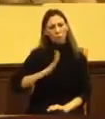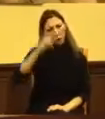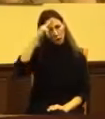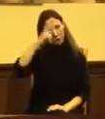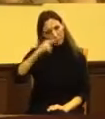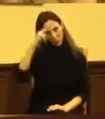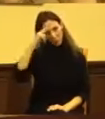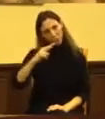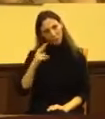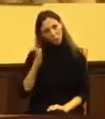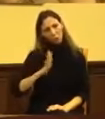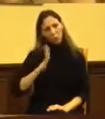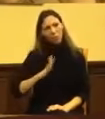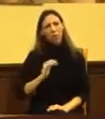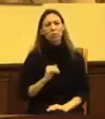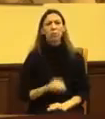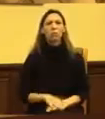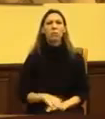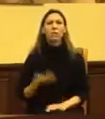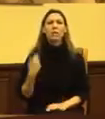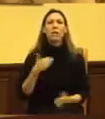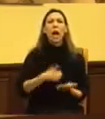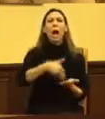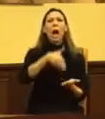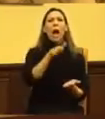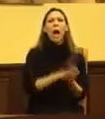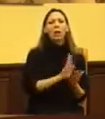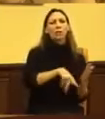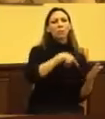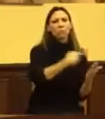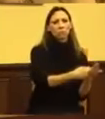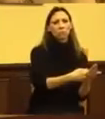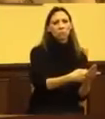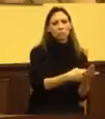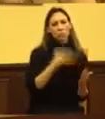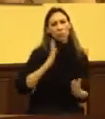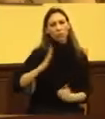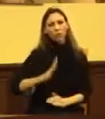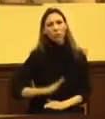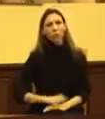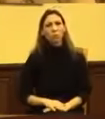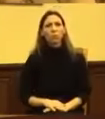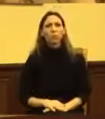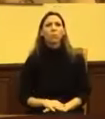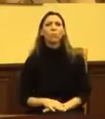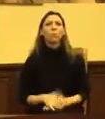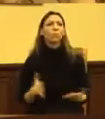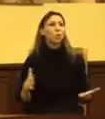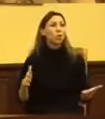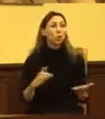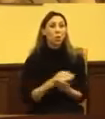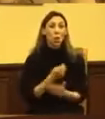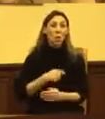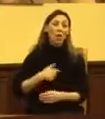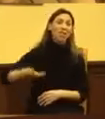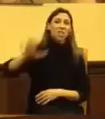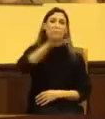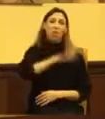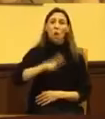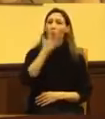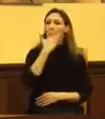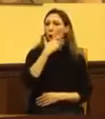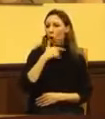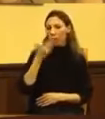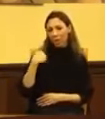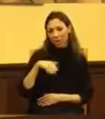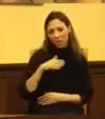alcaldesa, que conste en acta la afirmación realizada por el señor Ortega. Perfecto, que conste en acta. Exactamente, eso es algo que conoce todo este país. La actuación del